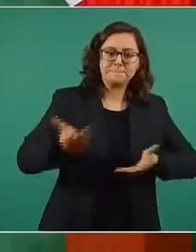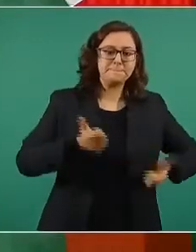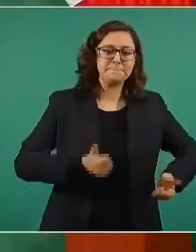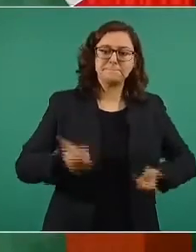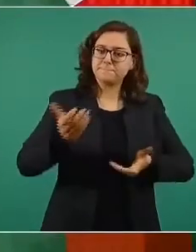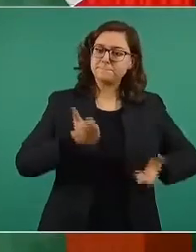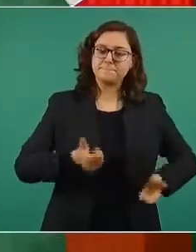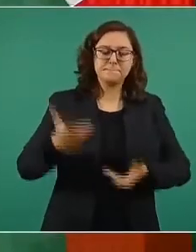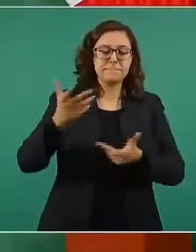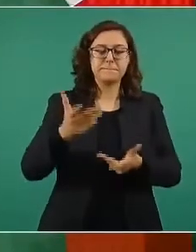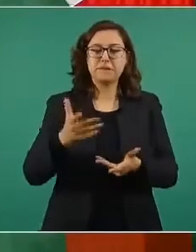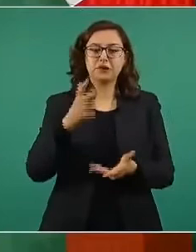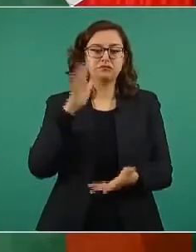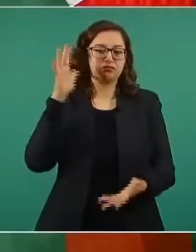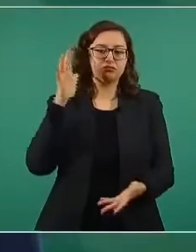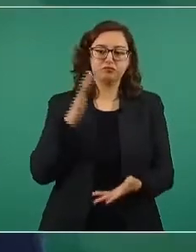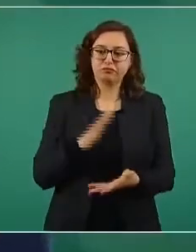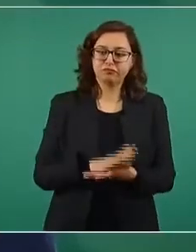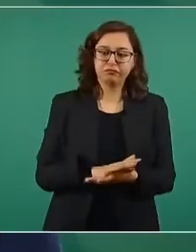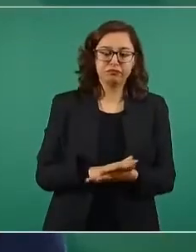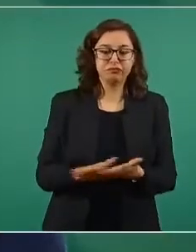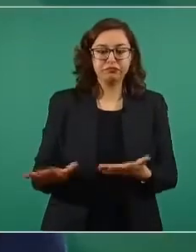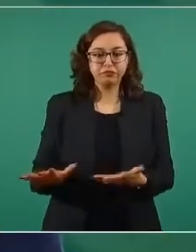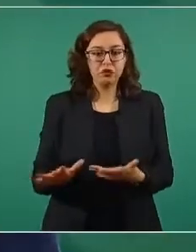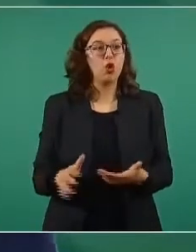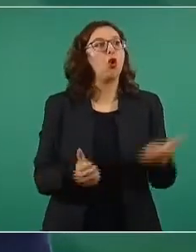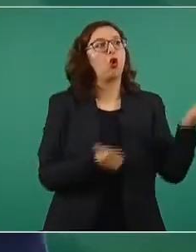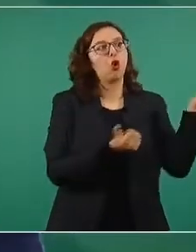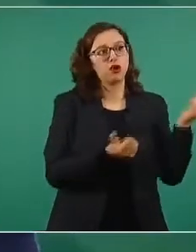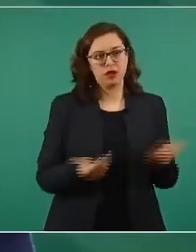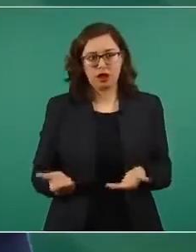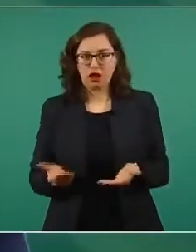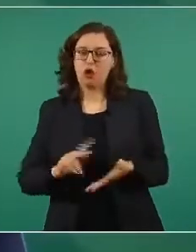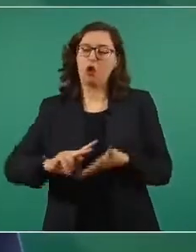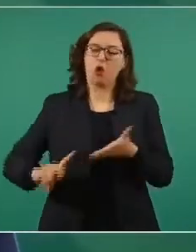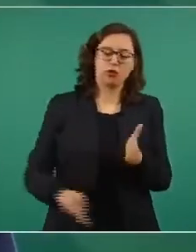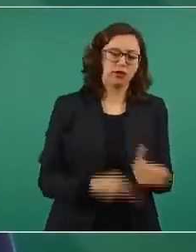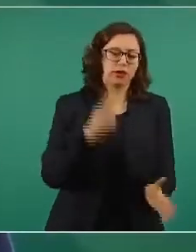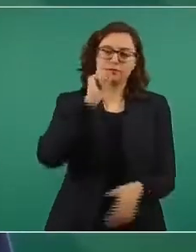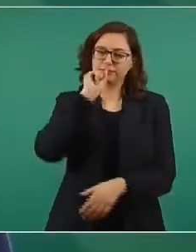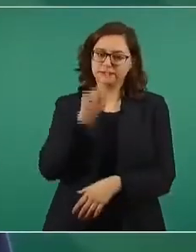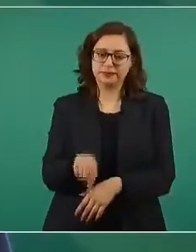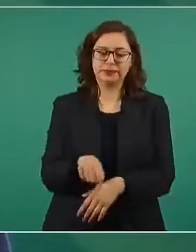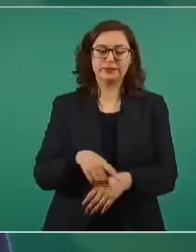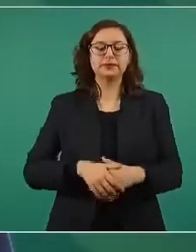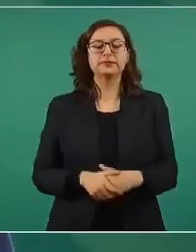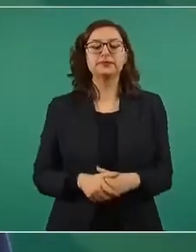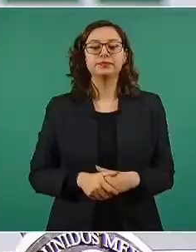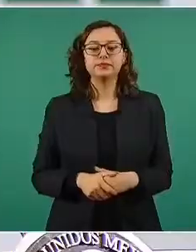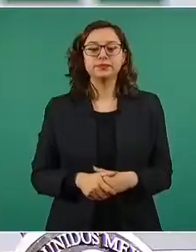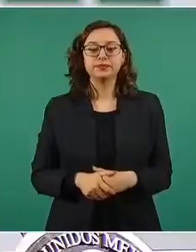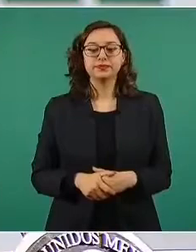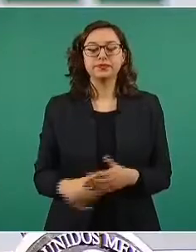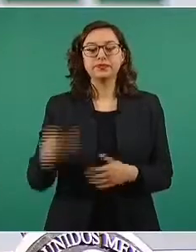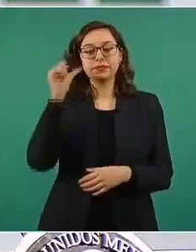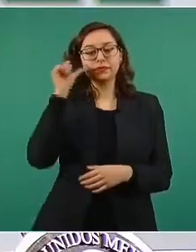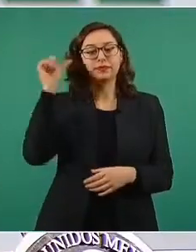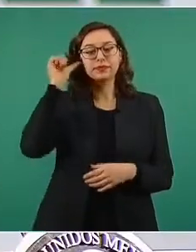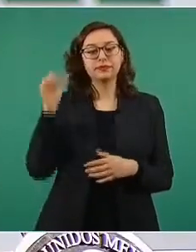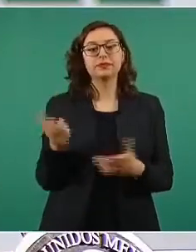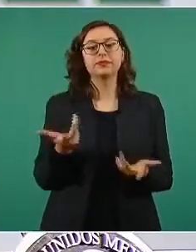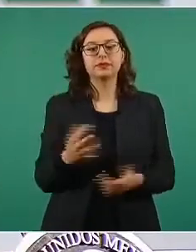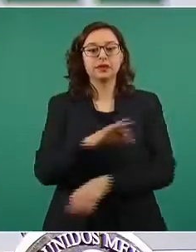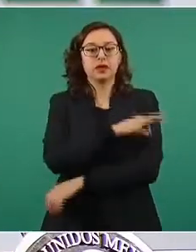existencia de las vacunas que llegaron. Nuevamente llegan vacunas y obviamente se ponen a la población. Ayer tuvimos